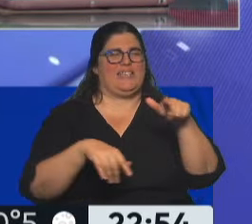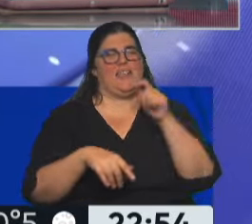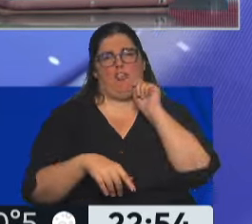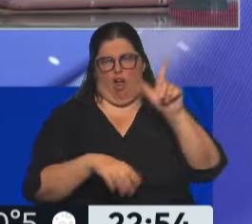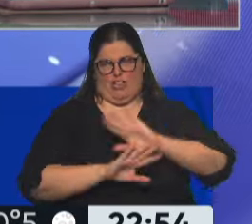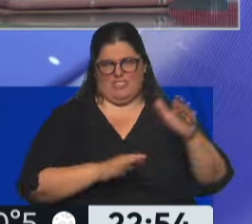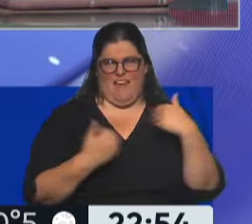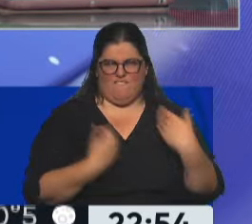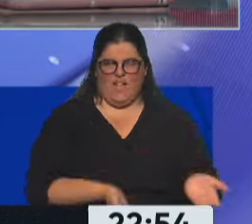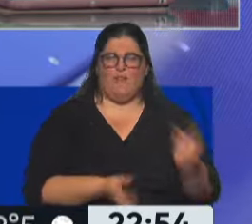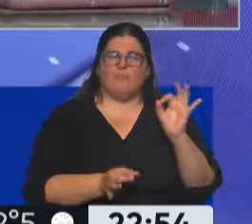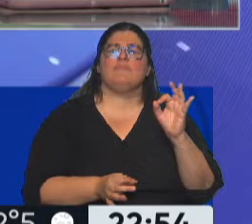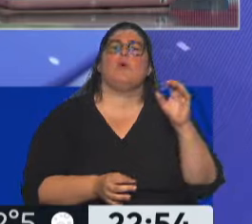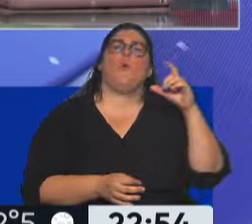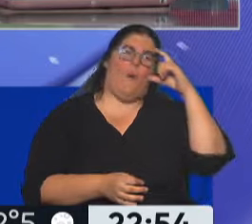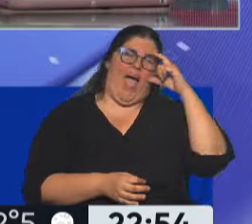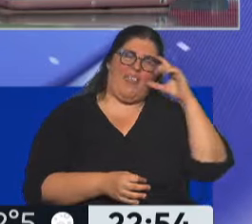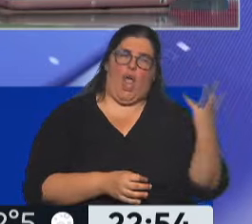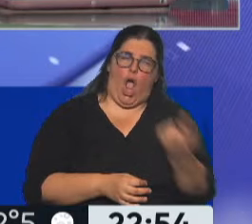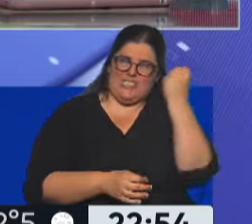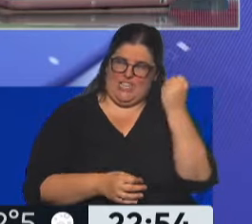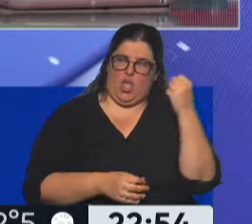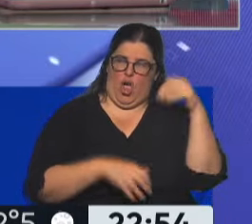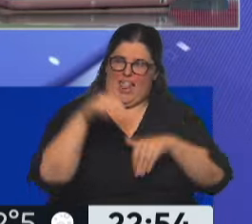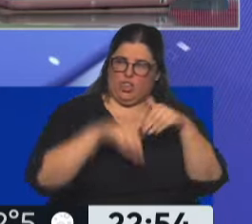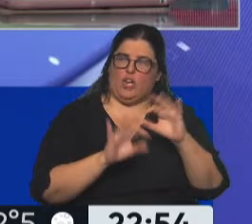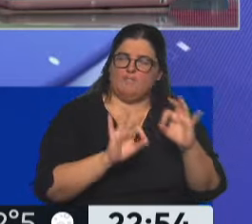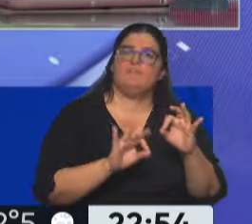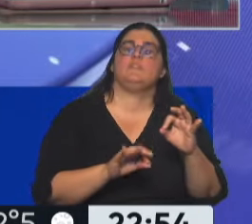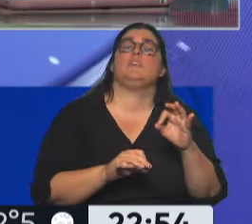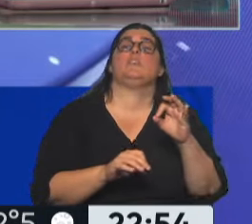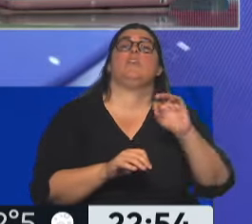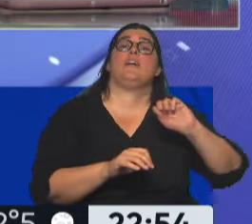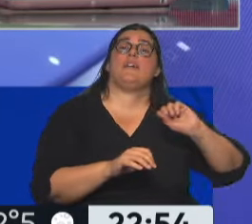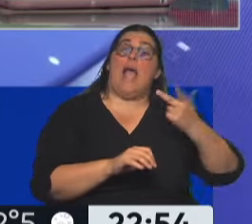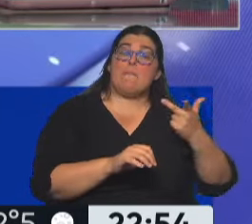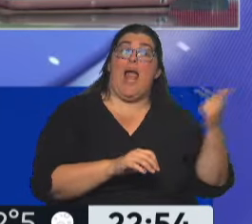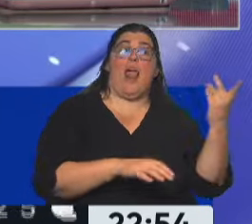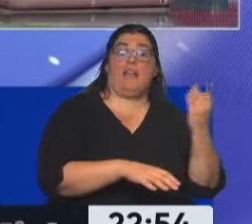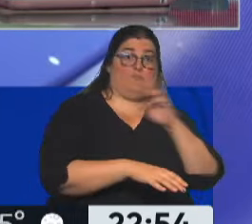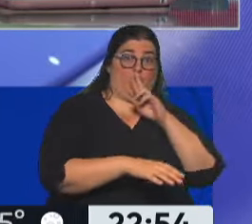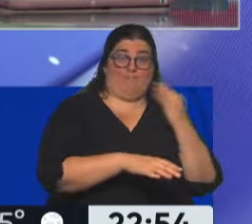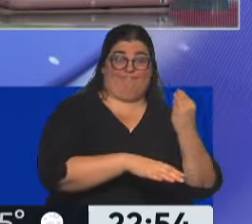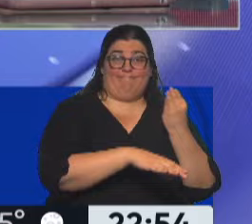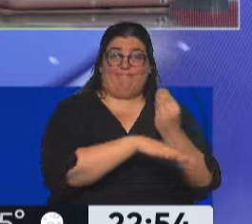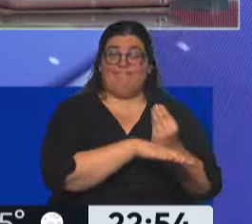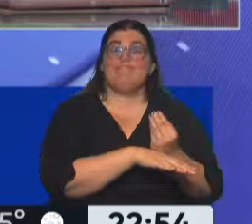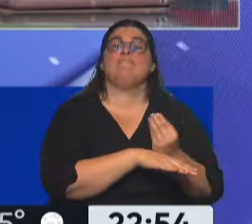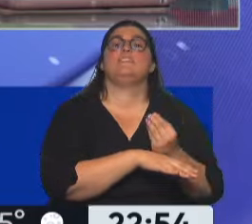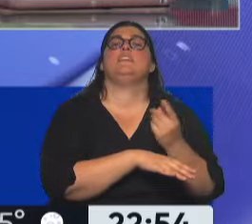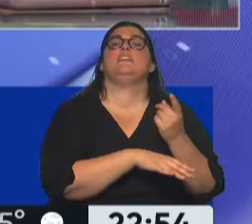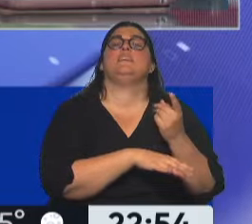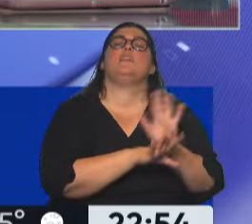Sí biden bueno lo que plantean un poco es ella llega c la llega de una forma que esto lo plantea